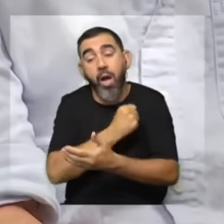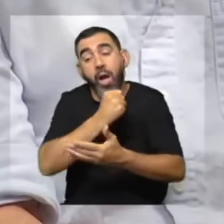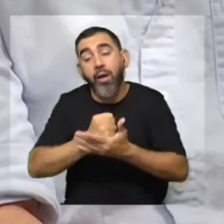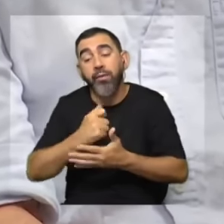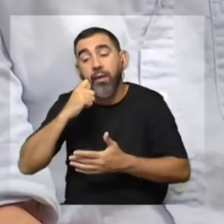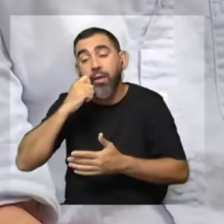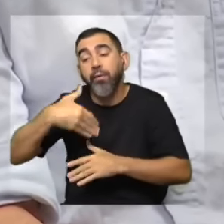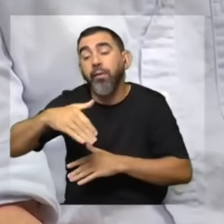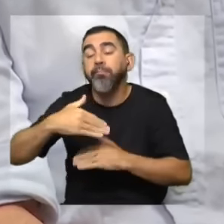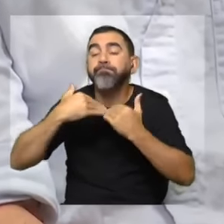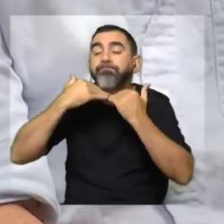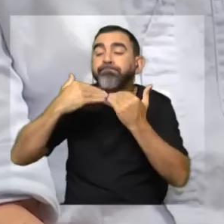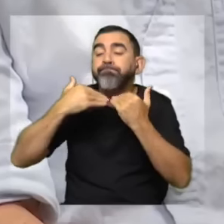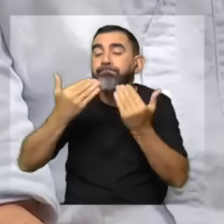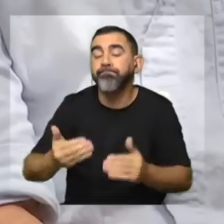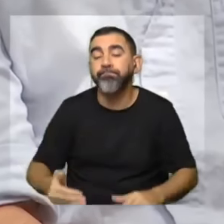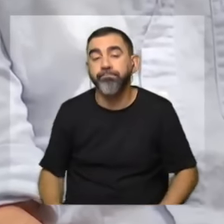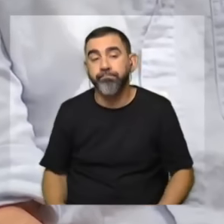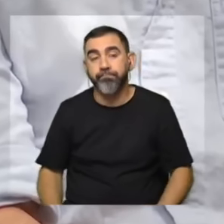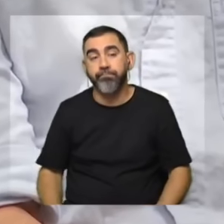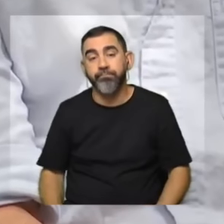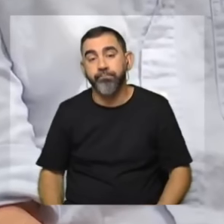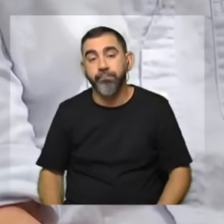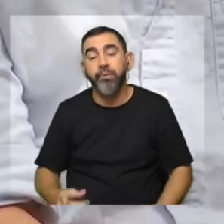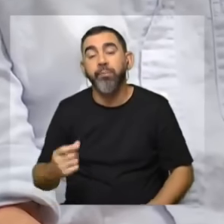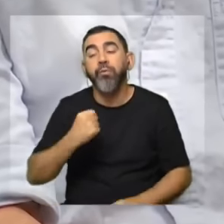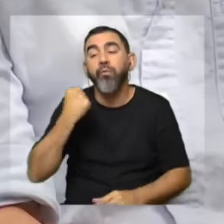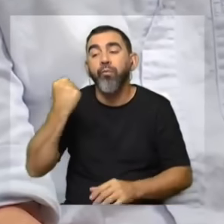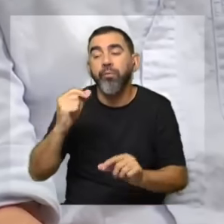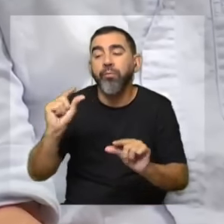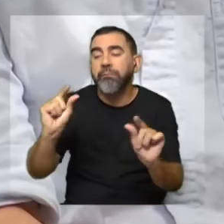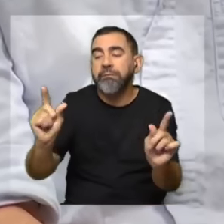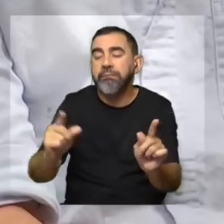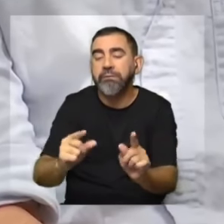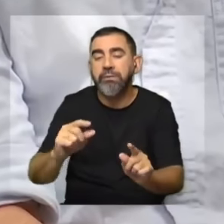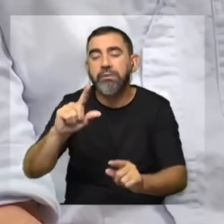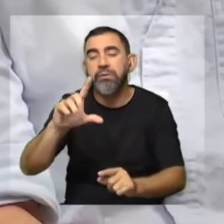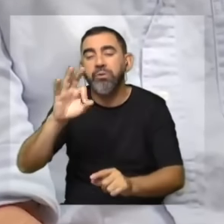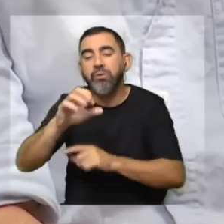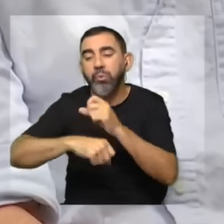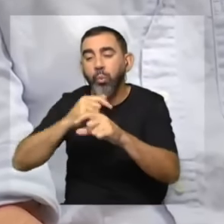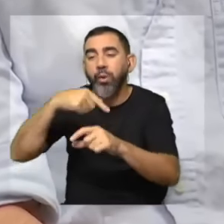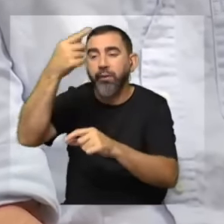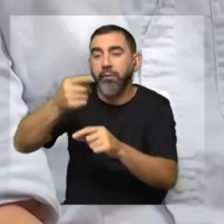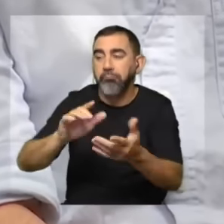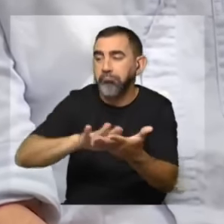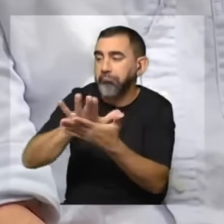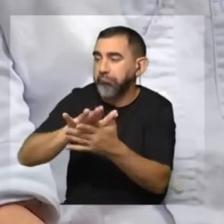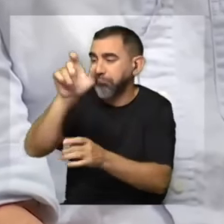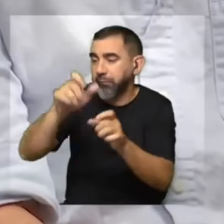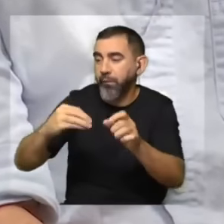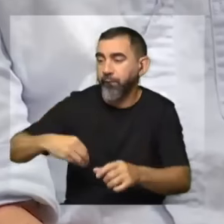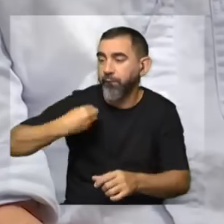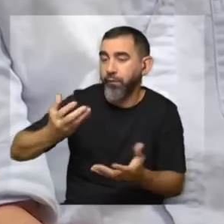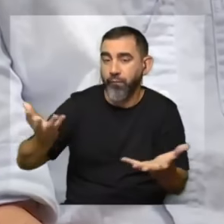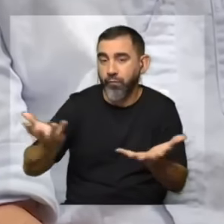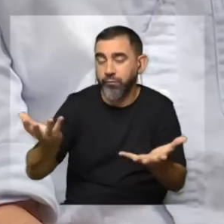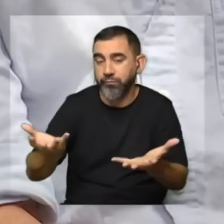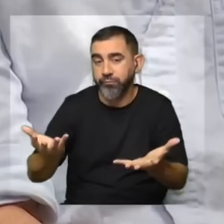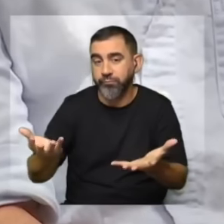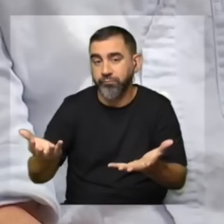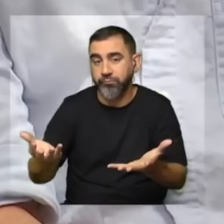seguir trabajando el tiempito vital es cortito dentro de 100 150 años ninguno de nosotros vamos vius